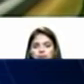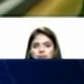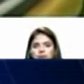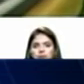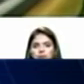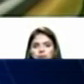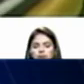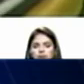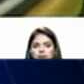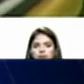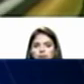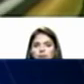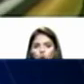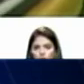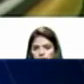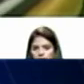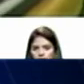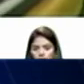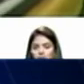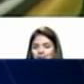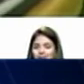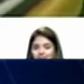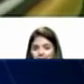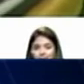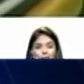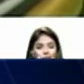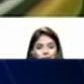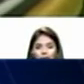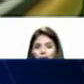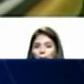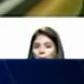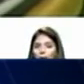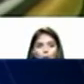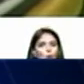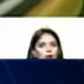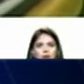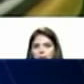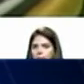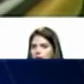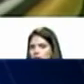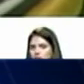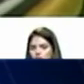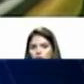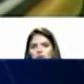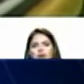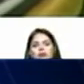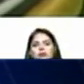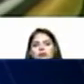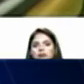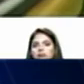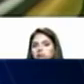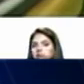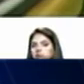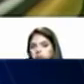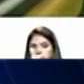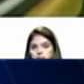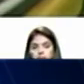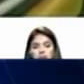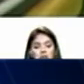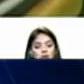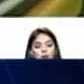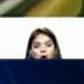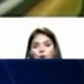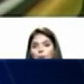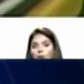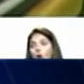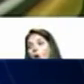numeral primero, entrevistar y tomar testimonio de cualquier persona, autoridad, servidor público